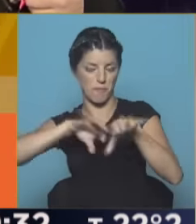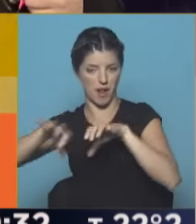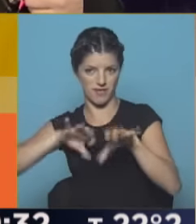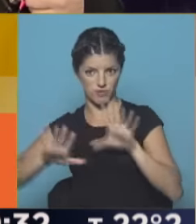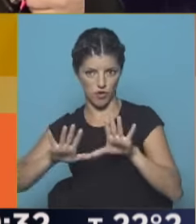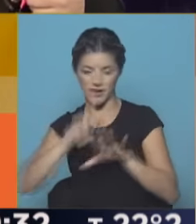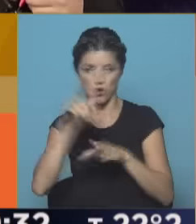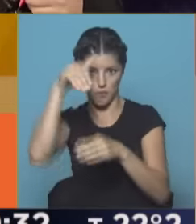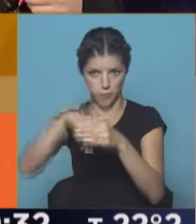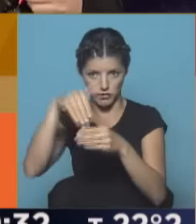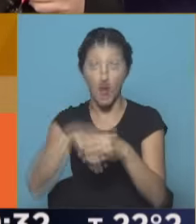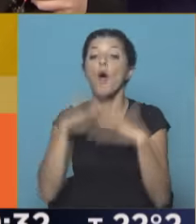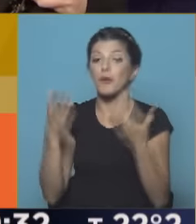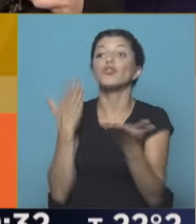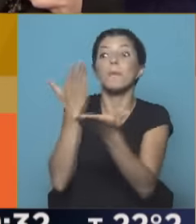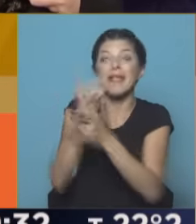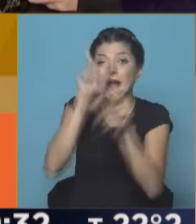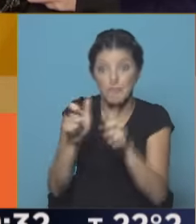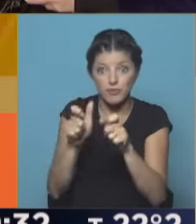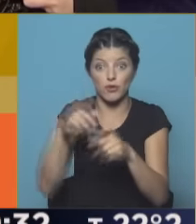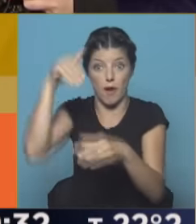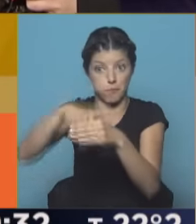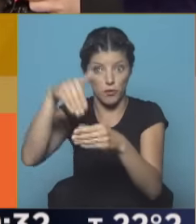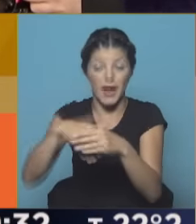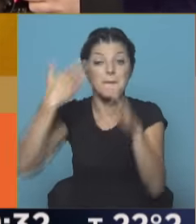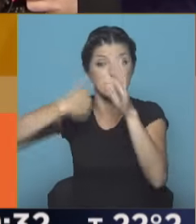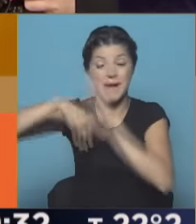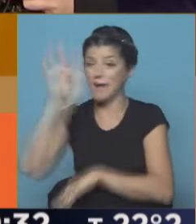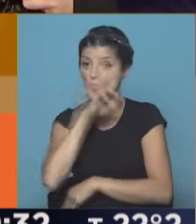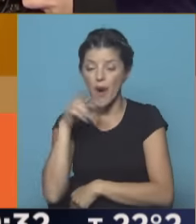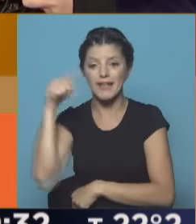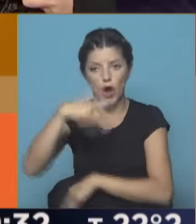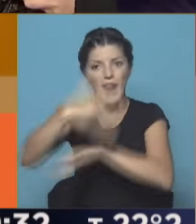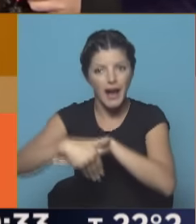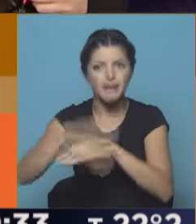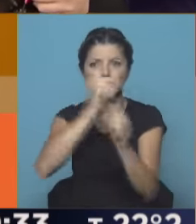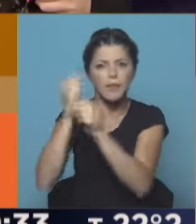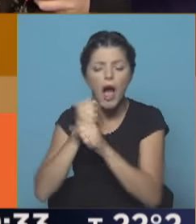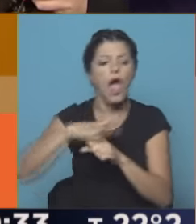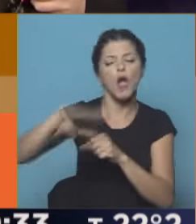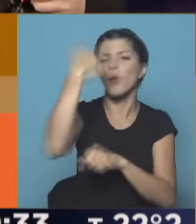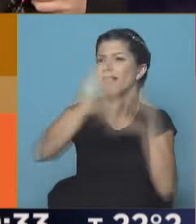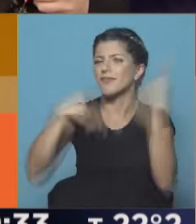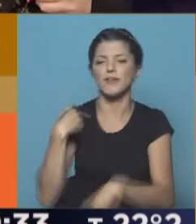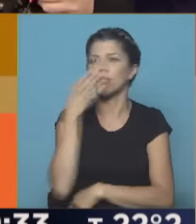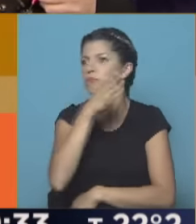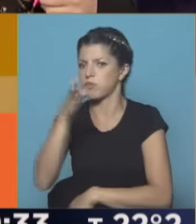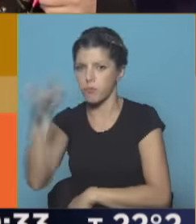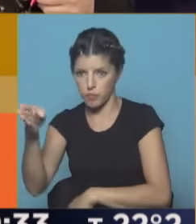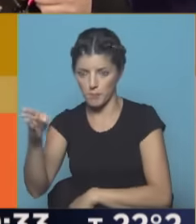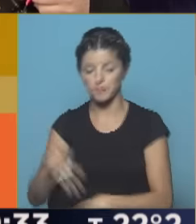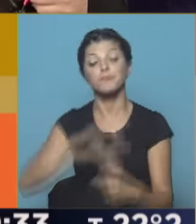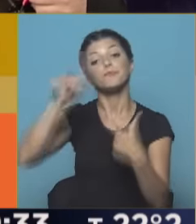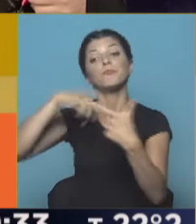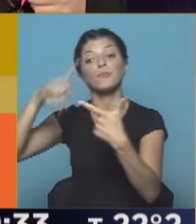están sacando a la gente a la calle, sobre todo mujeres, están trabajando muchísimo en los suburbios en particular, y por el otro lado la gente